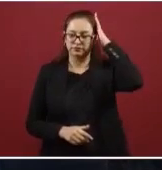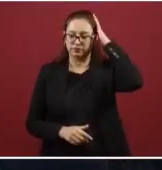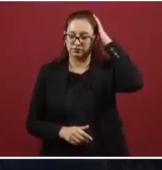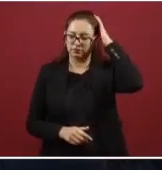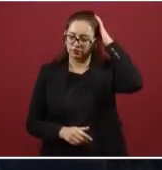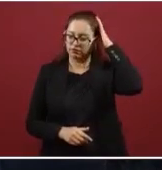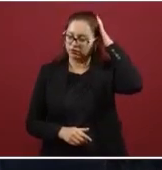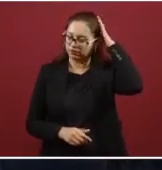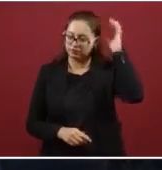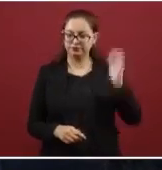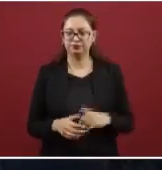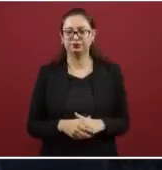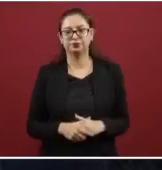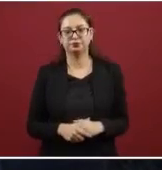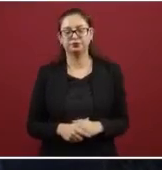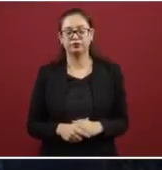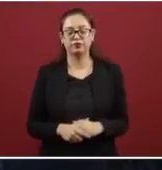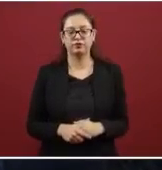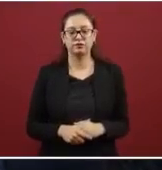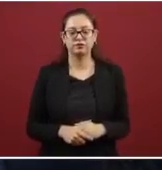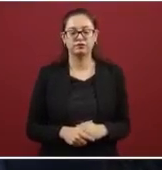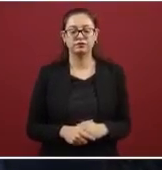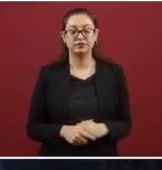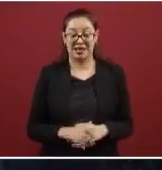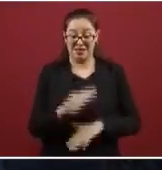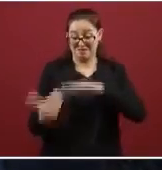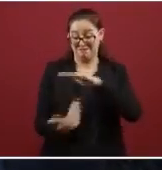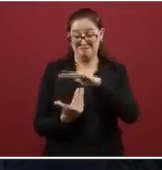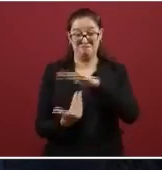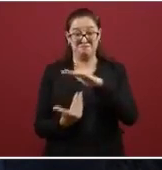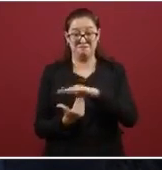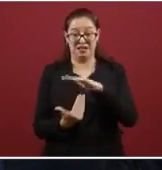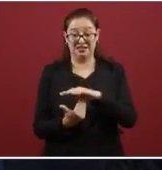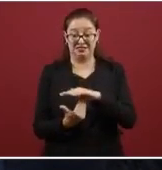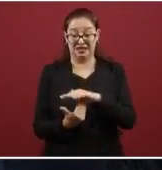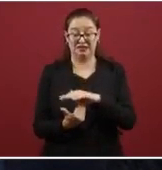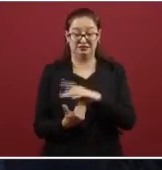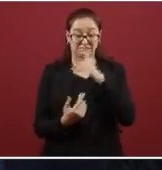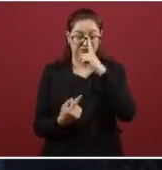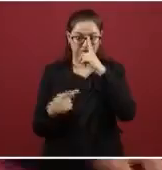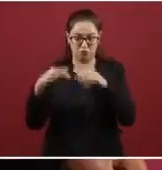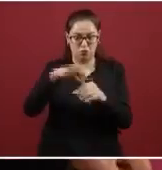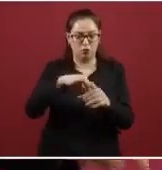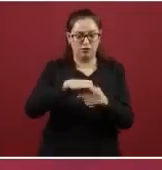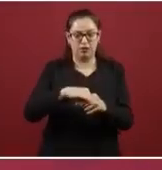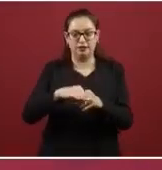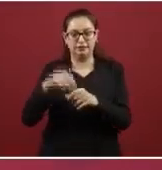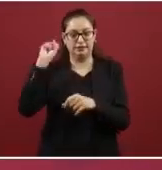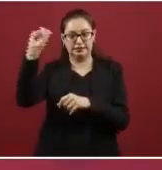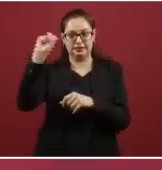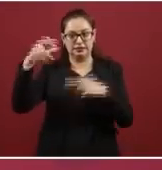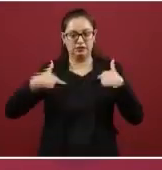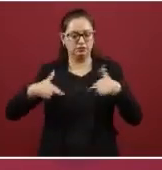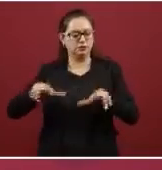ponía cerca de la mesa donde estaban votando un representante del sindicato